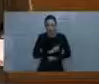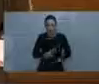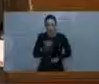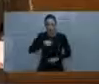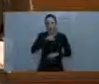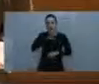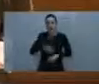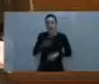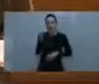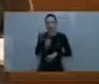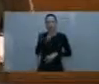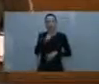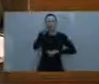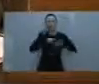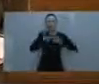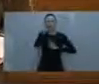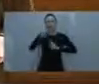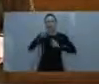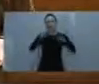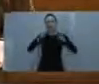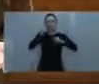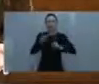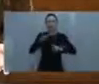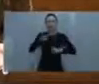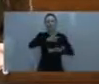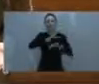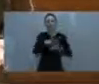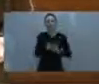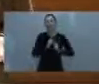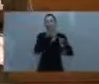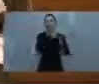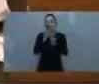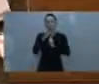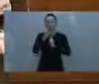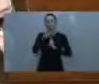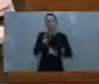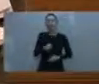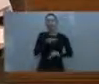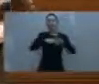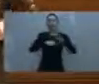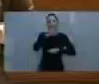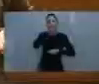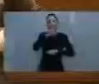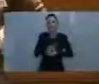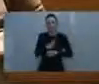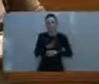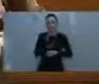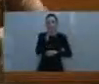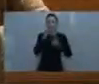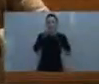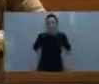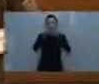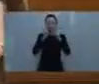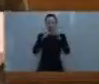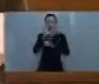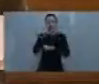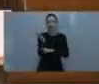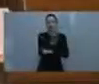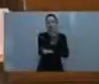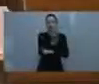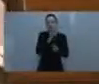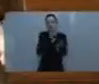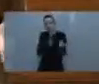problemas de los asturianos, para hacerlo con acierto, para tratar de, a través de transacciones, llegar a